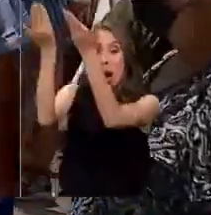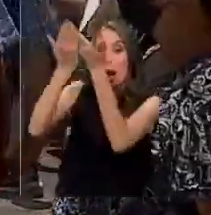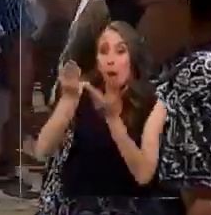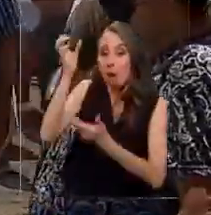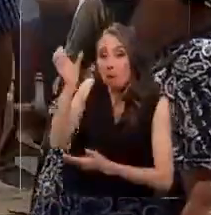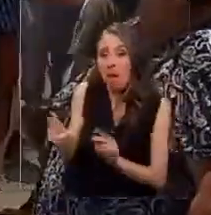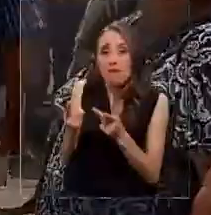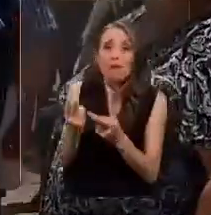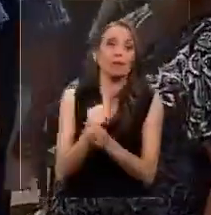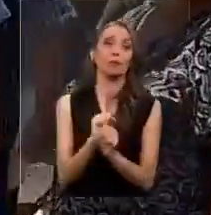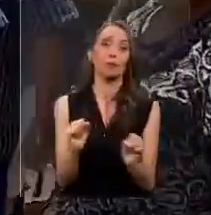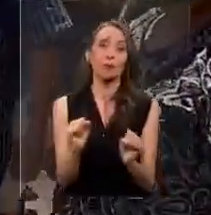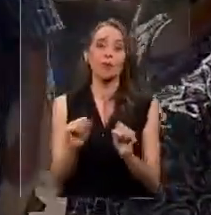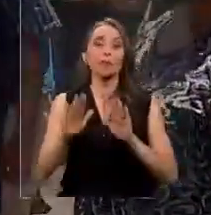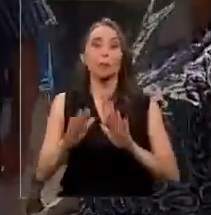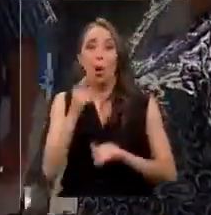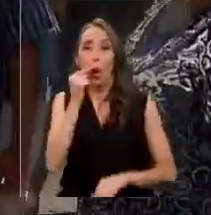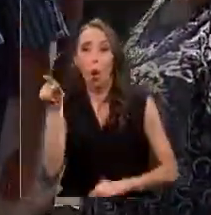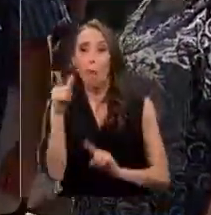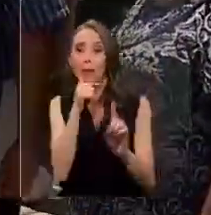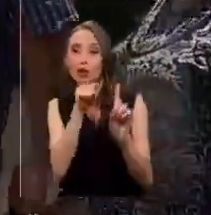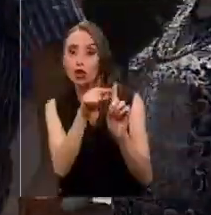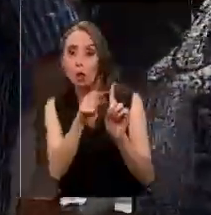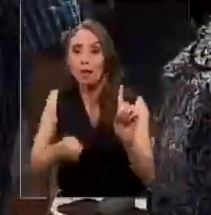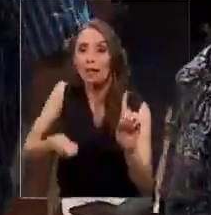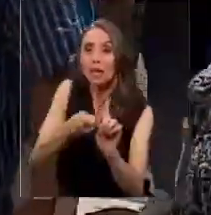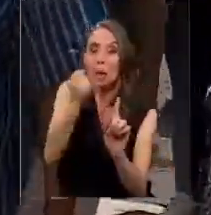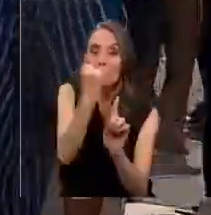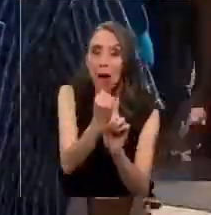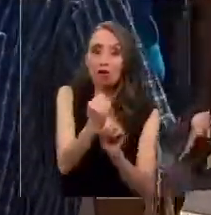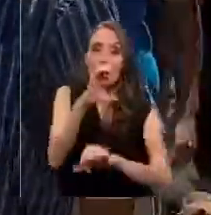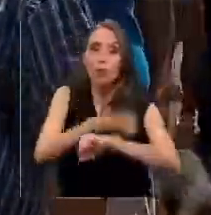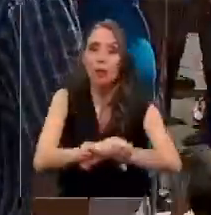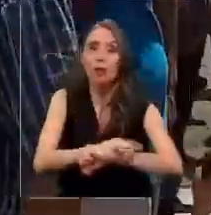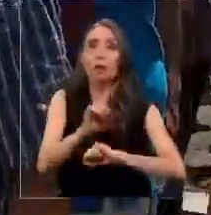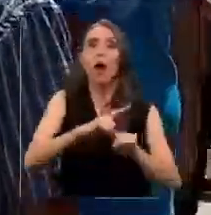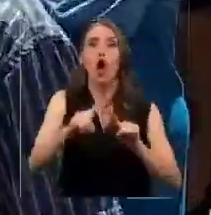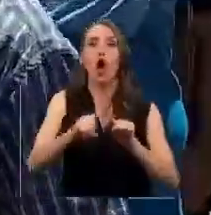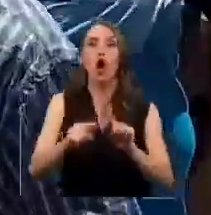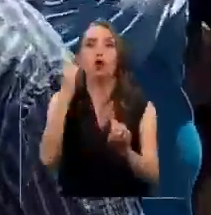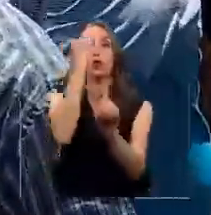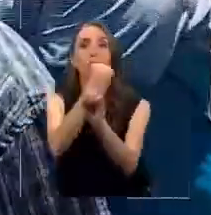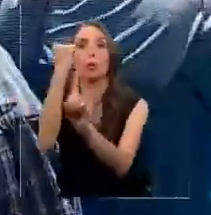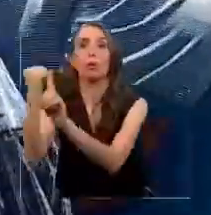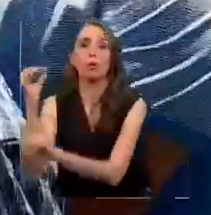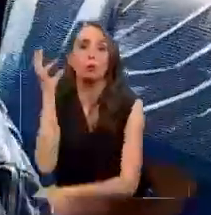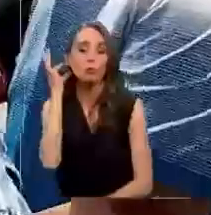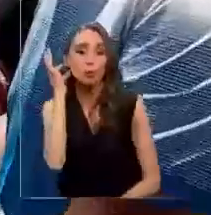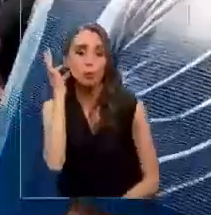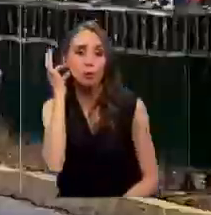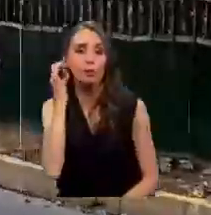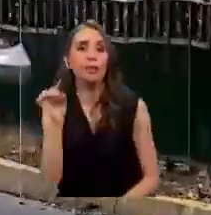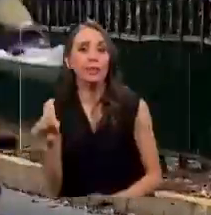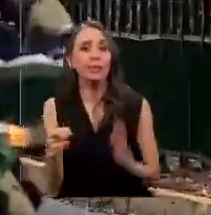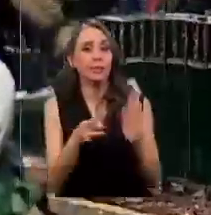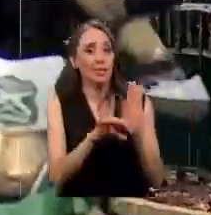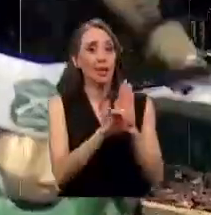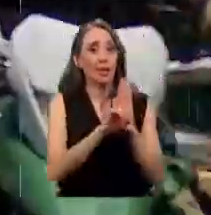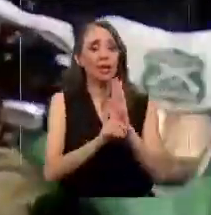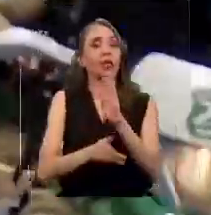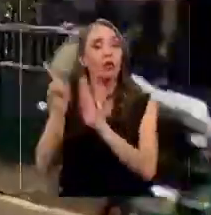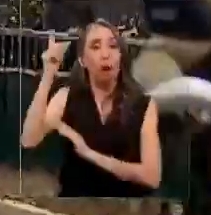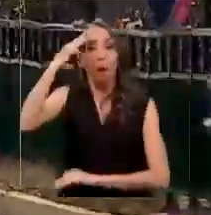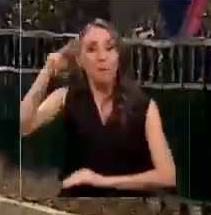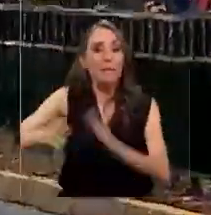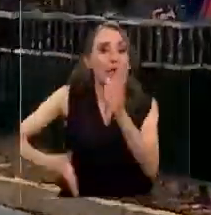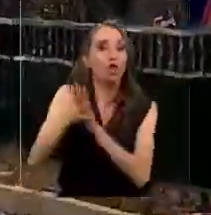Isabel, esperan que el sospechoso sea detenido antes de que pueda cometer otro femicidio, delito por el que ya había escapado